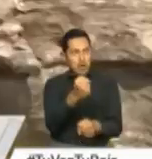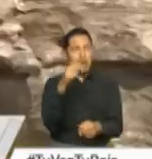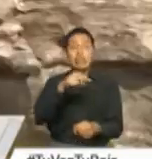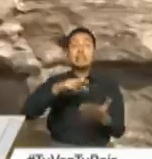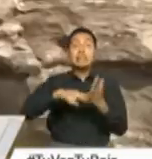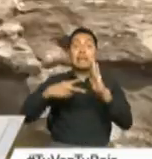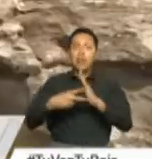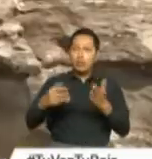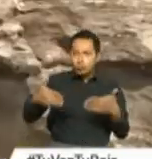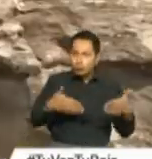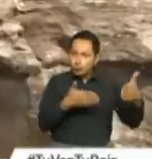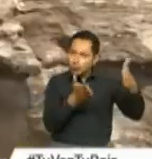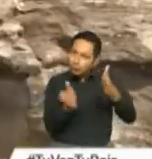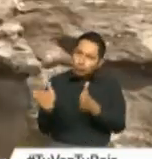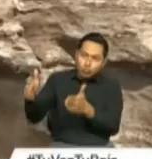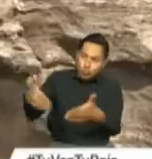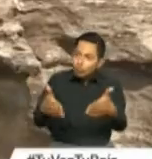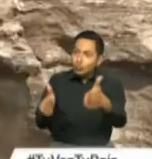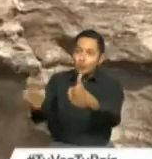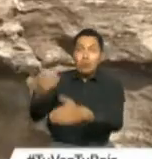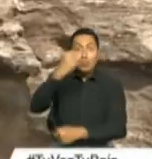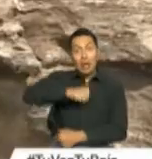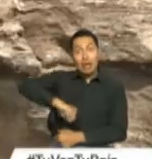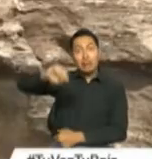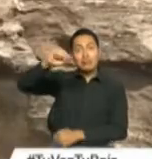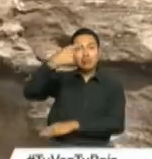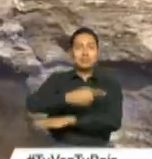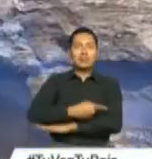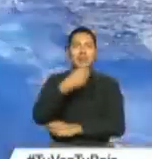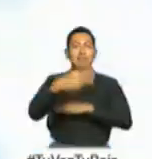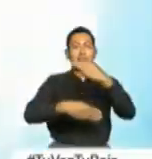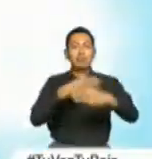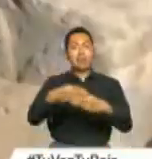ecológico para celebrar el Día Mundial del Turismo.